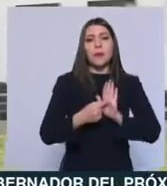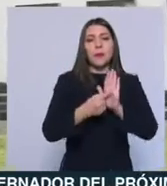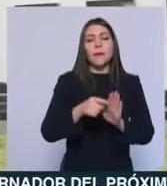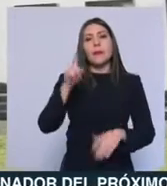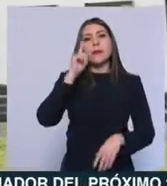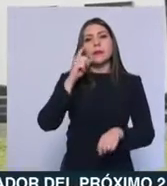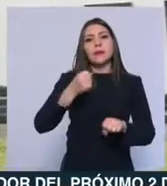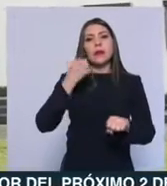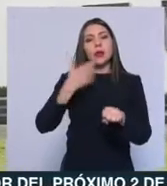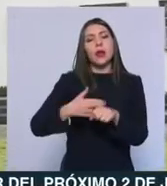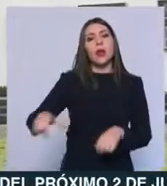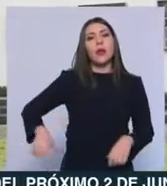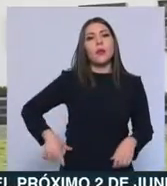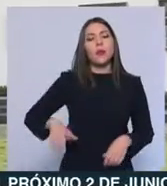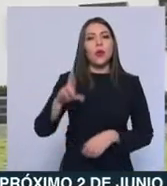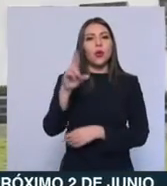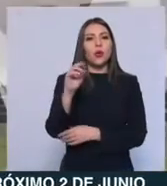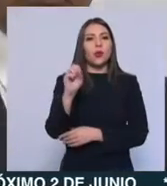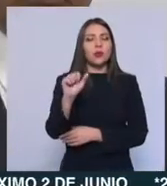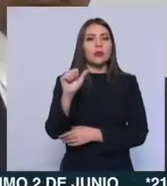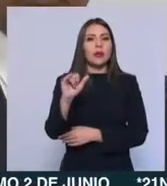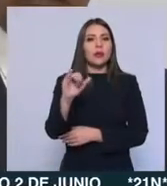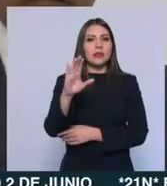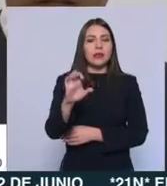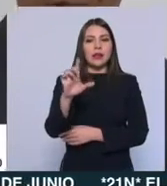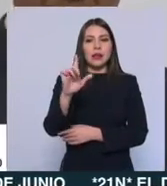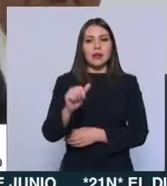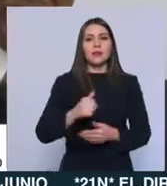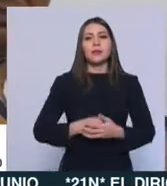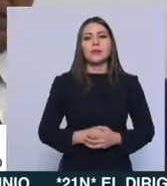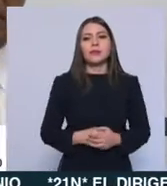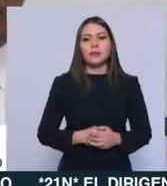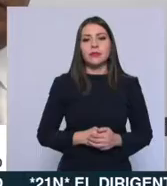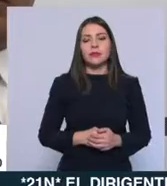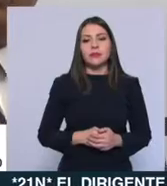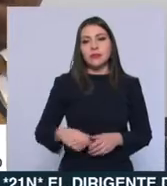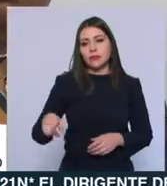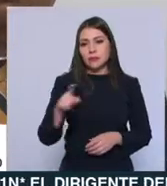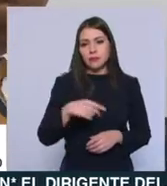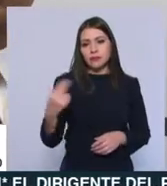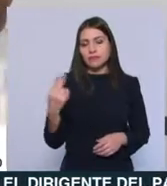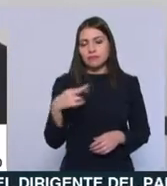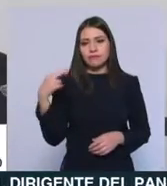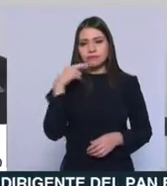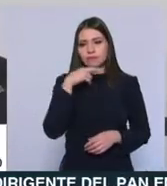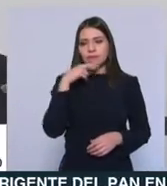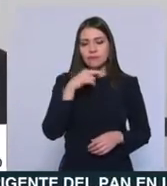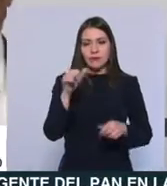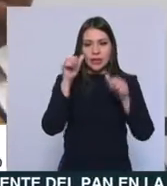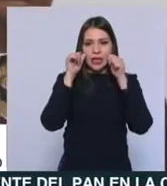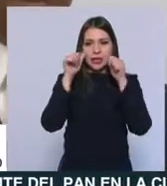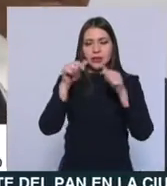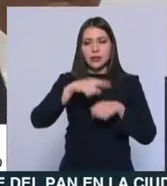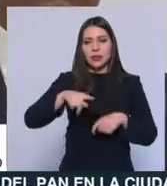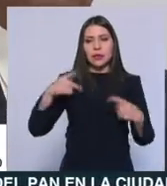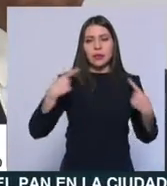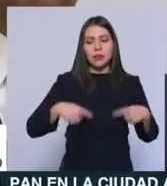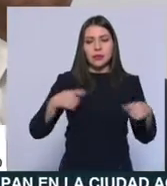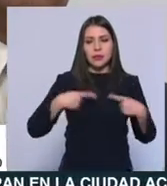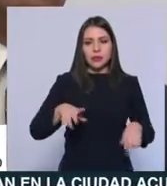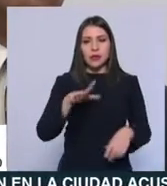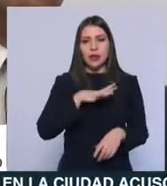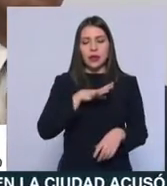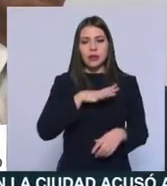Gobierno capitalina Rosa Isela Rodríguez. Nos abocaremos a la atención inmediata de la problemática que aquejan las víctimas, con